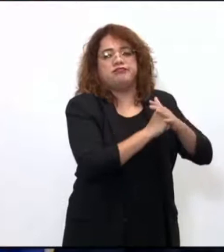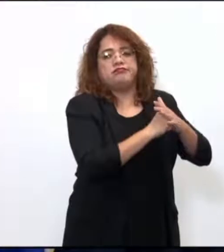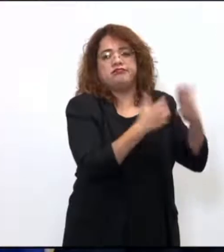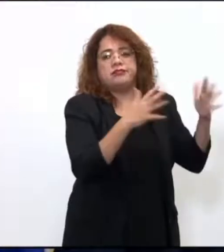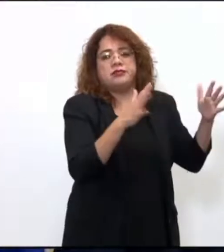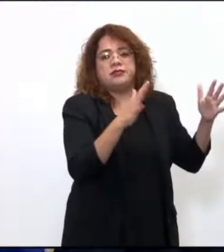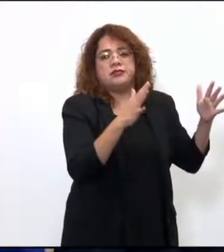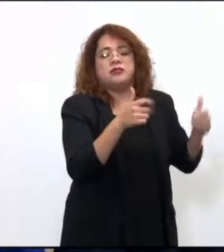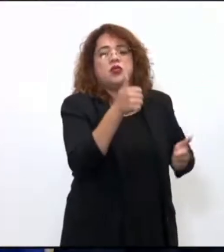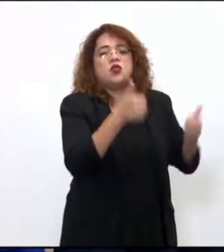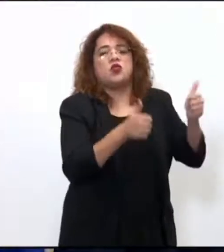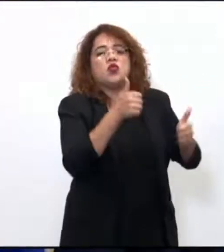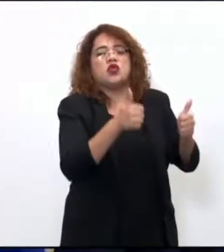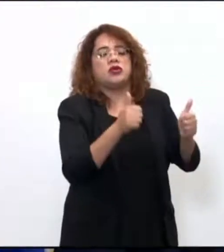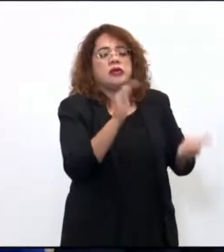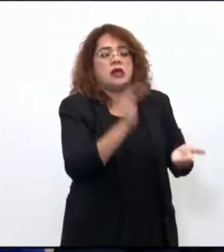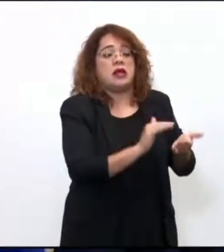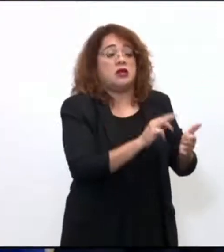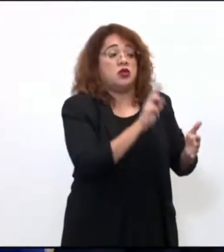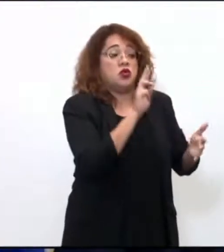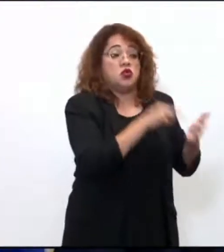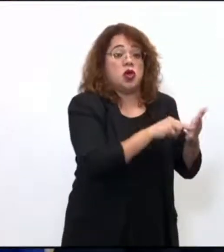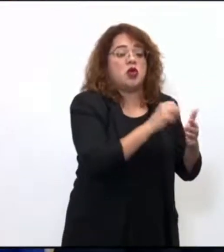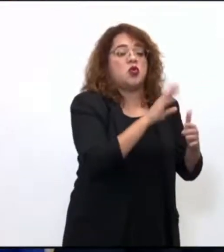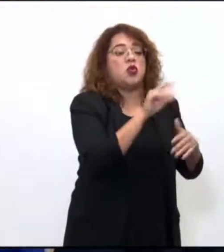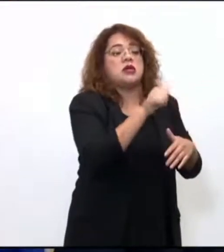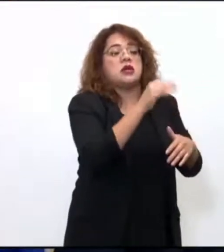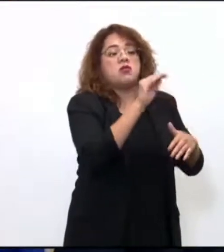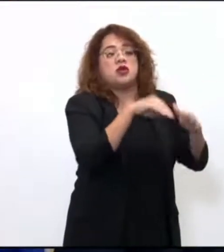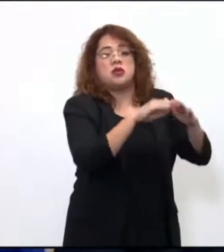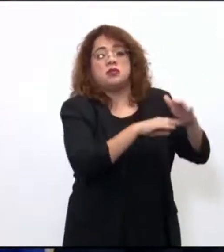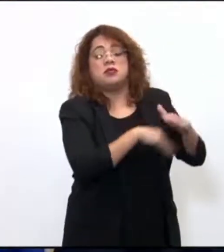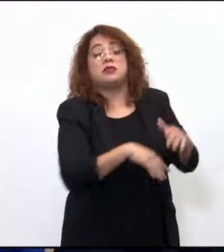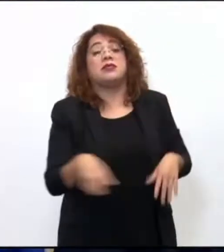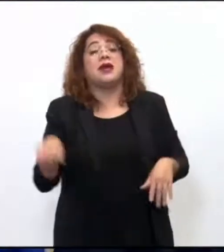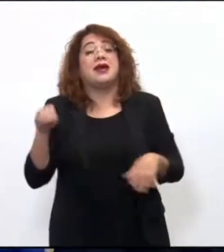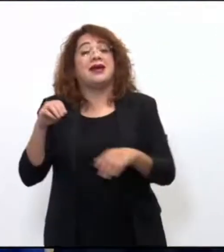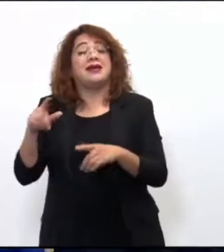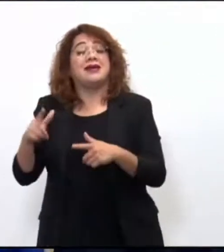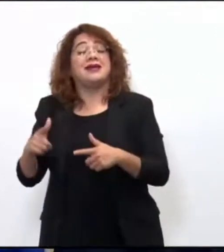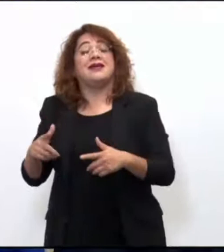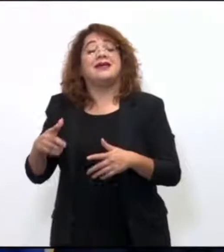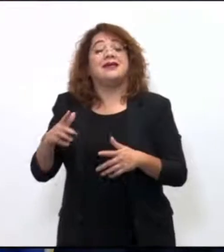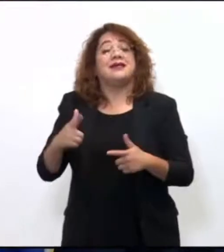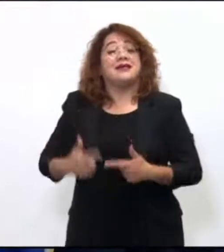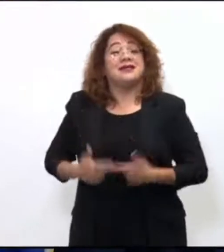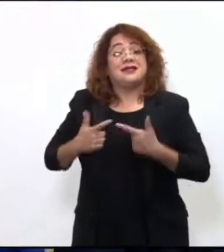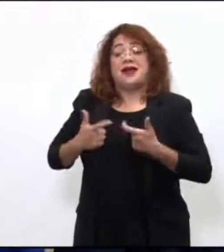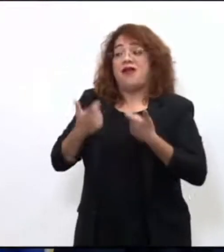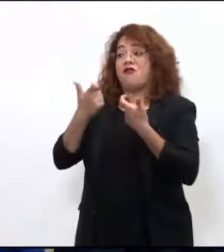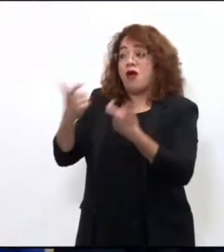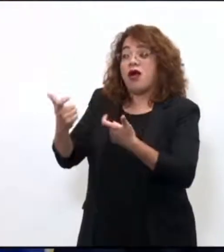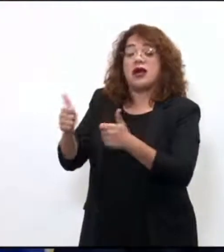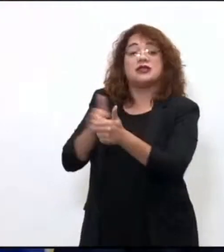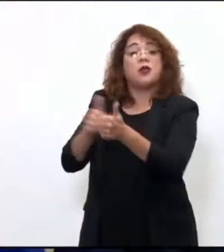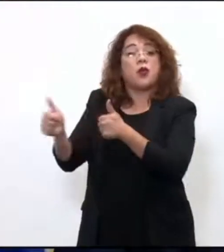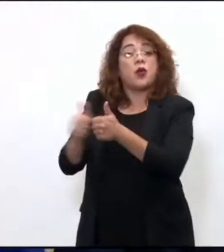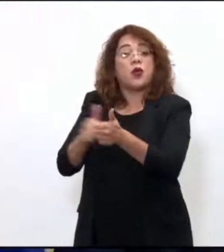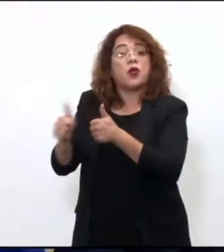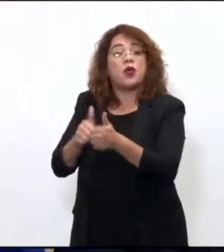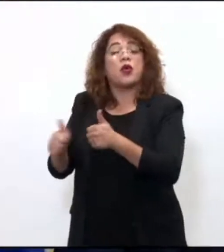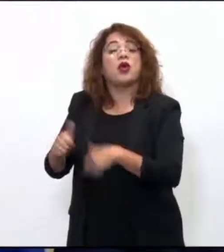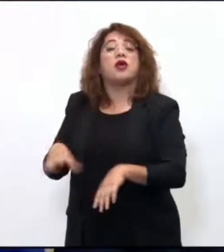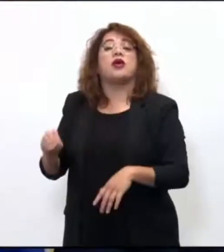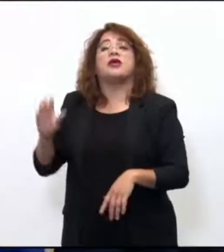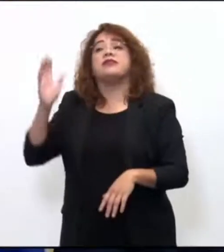lo que sea menor. Los eventos en vivo, al aire libre, como deportes o